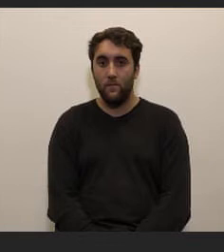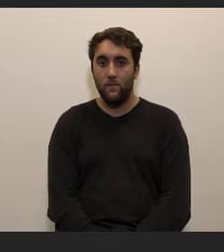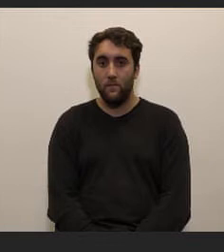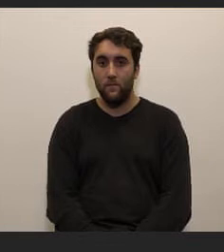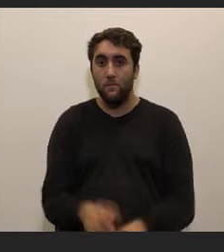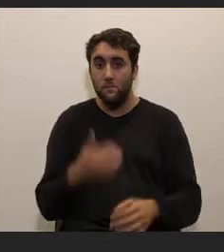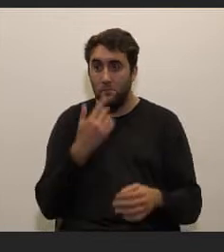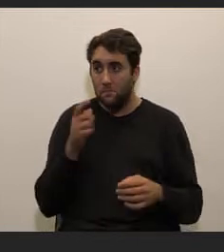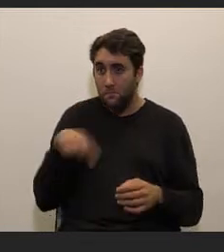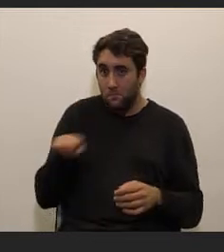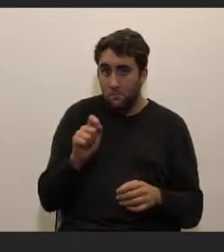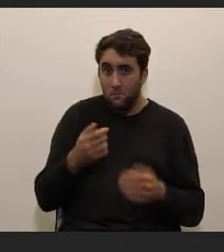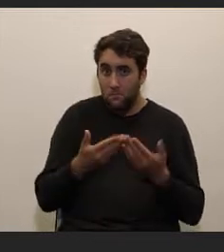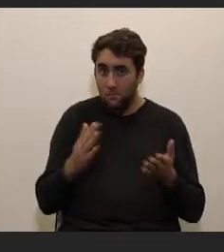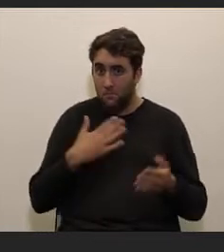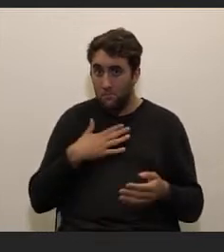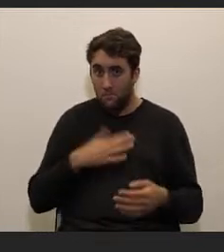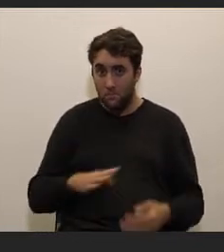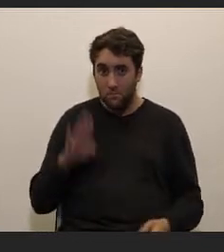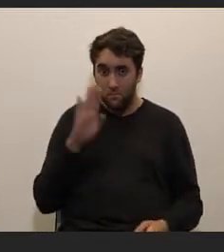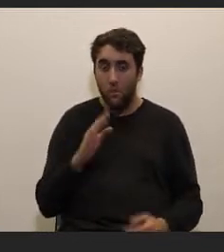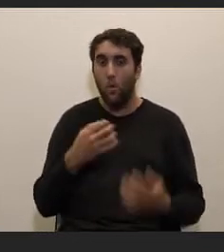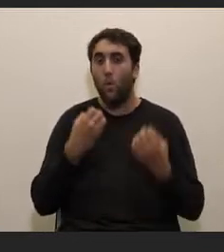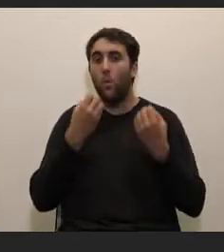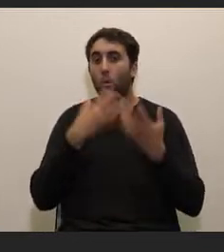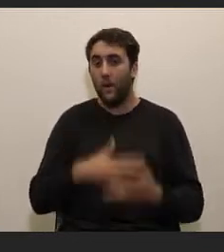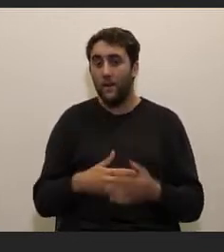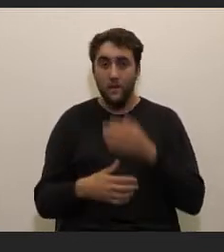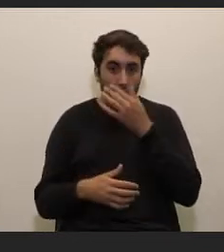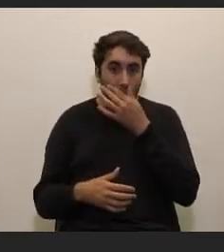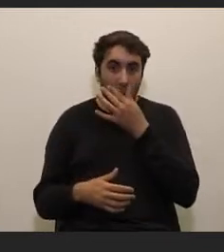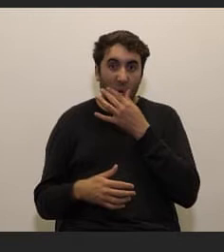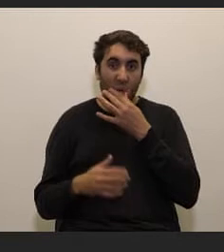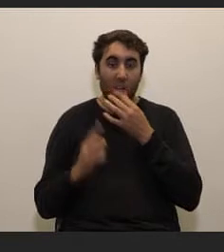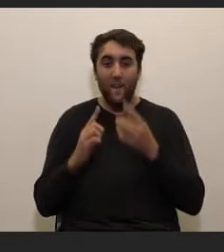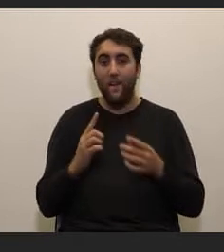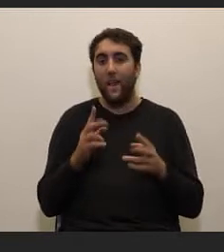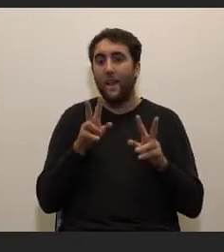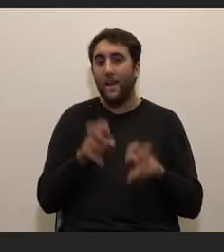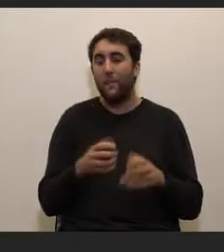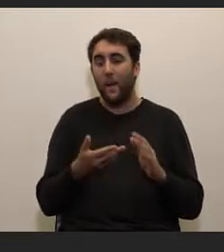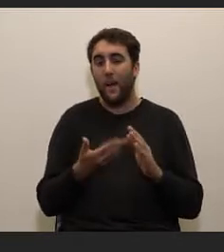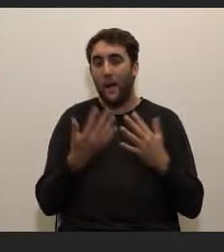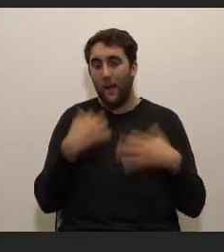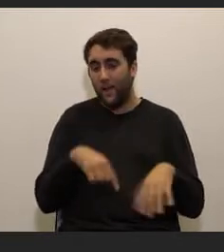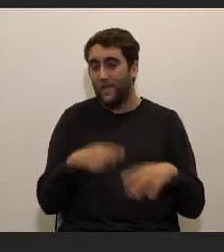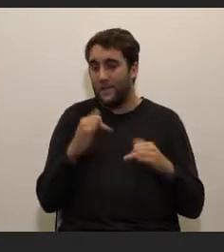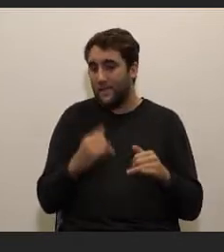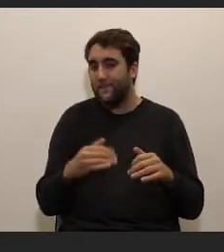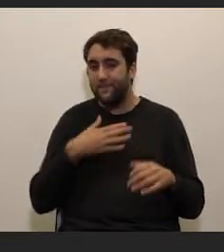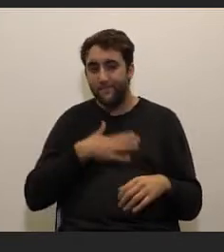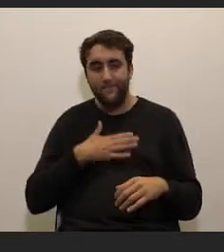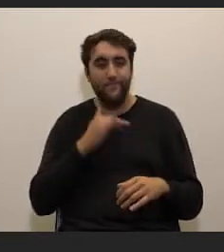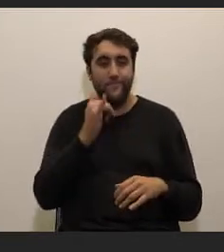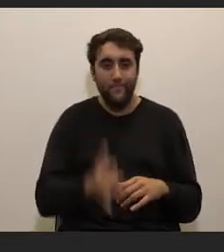Si alguien más quiere arrancar, a ver. Bueno, hay como un metaactivismo tal cual,